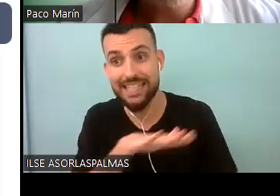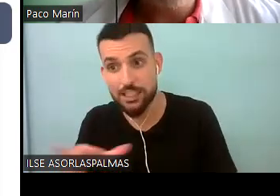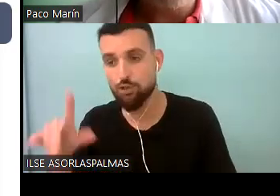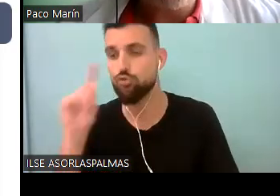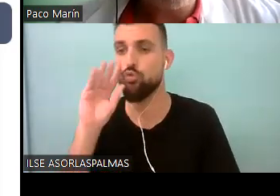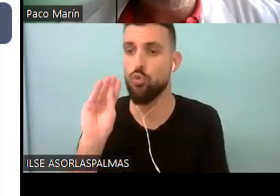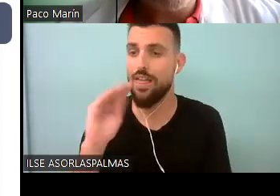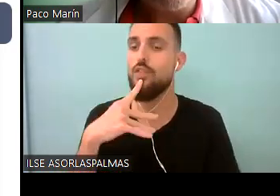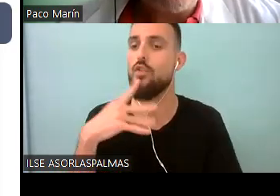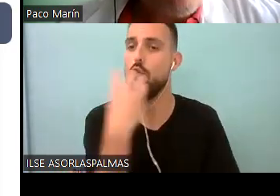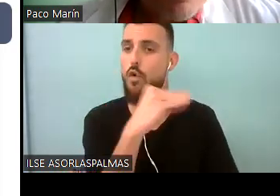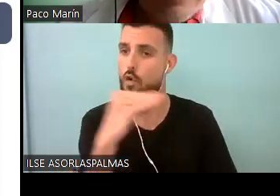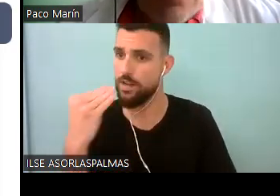jóvenes,